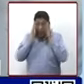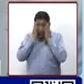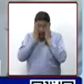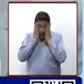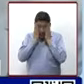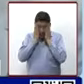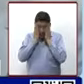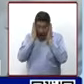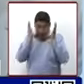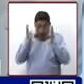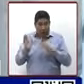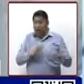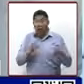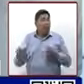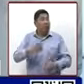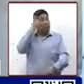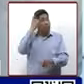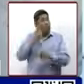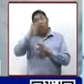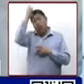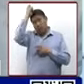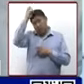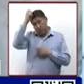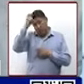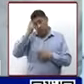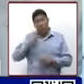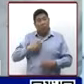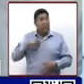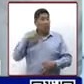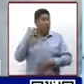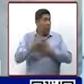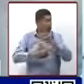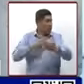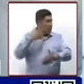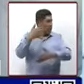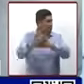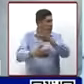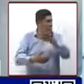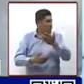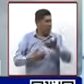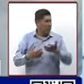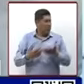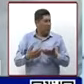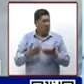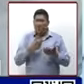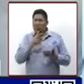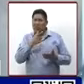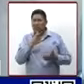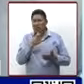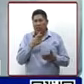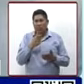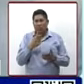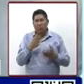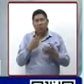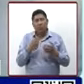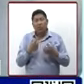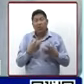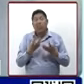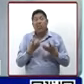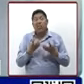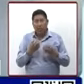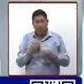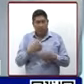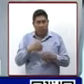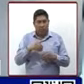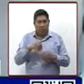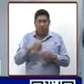¿no?, está generando un perjuicio, ¿no?, a este proceso de selección de postulantes al órgano judicial. Sin embargo,